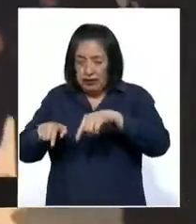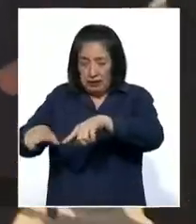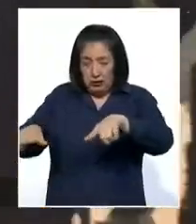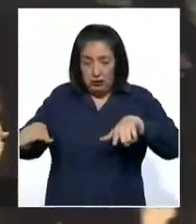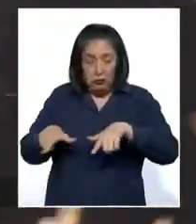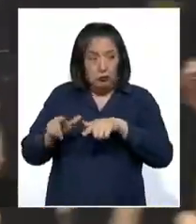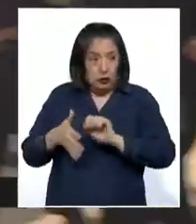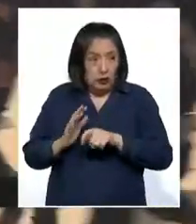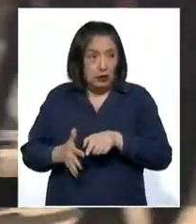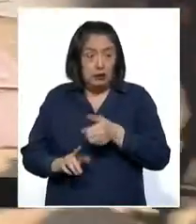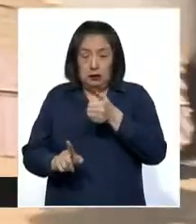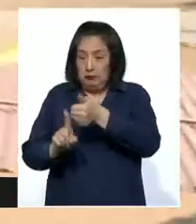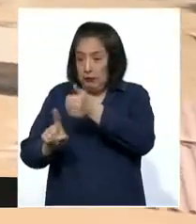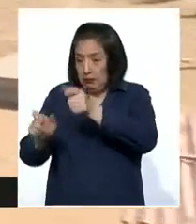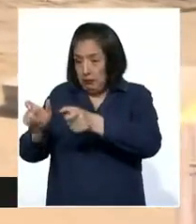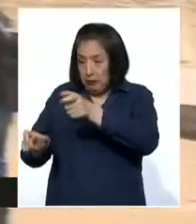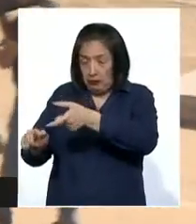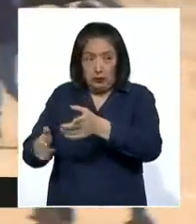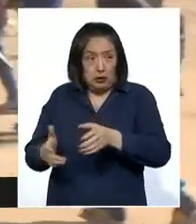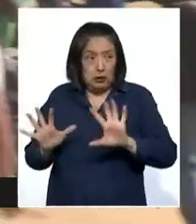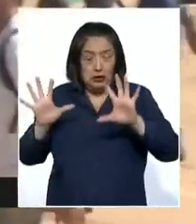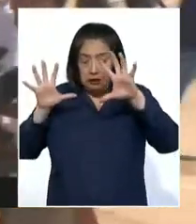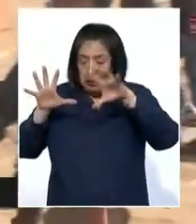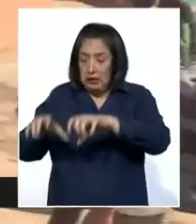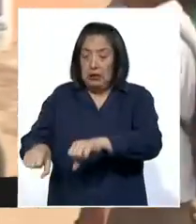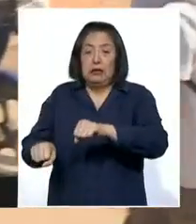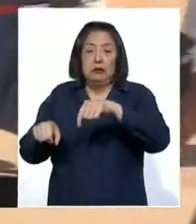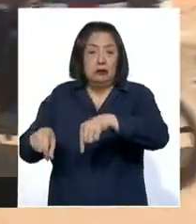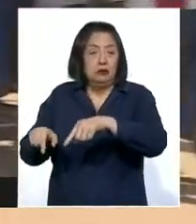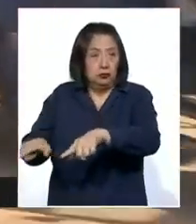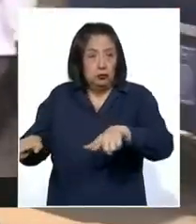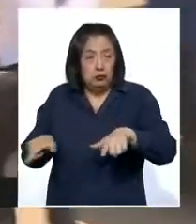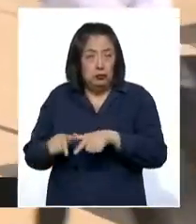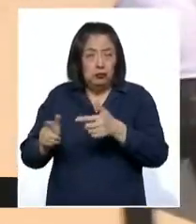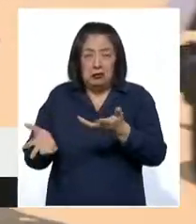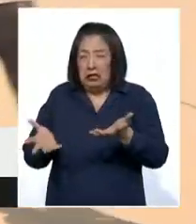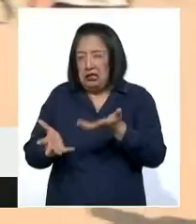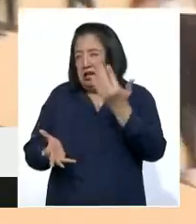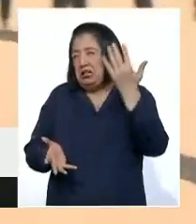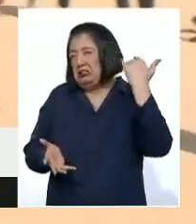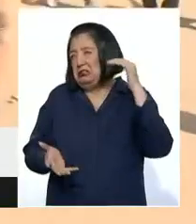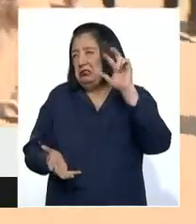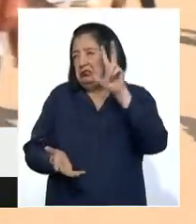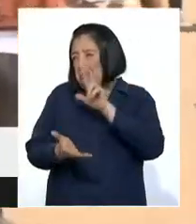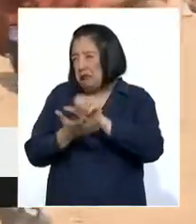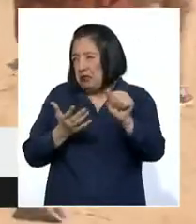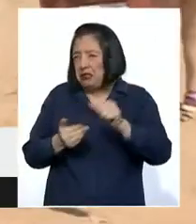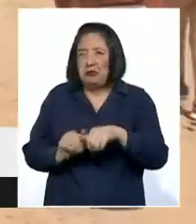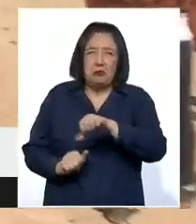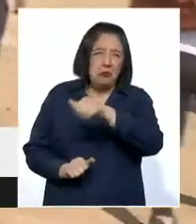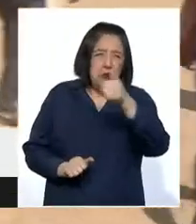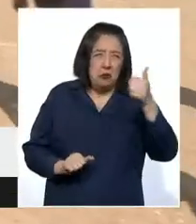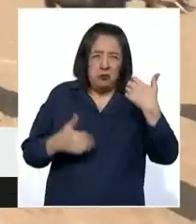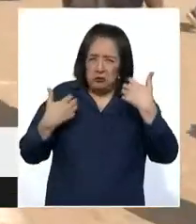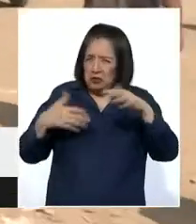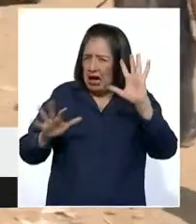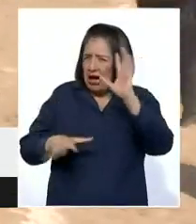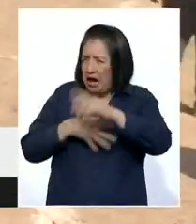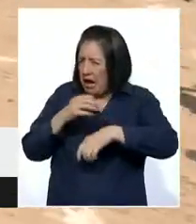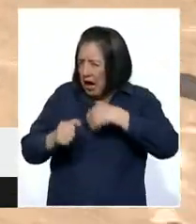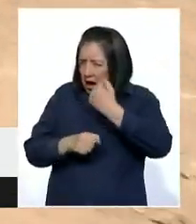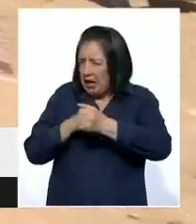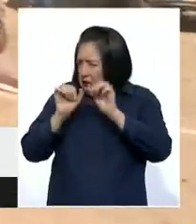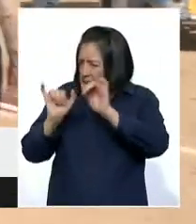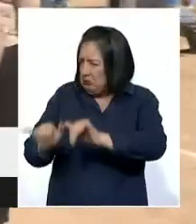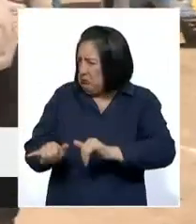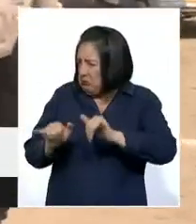acuerdo a lo que han informado a los mismos vecinos ellos tomaron posesión de estos lugares en algunos casos desde hace tres meses otros indican que ya viven varios años aquí